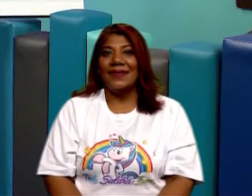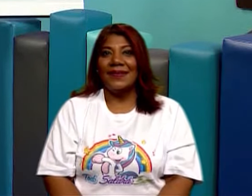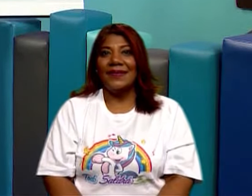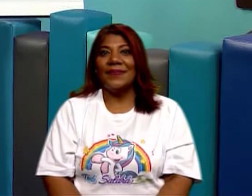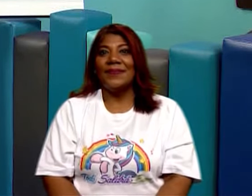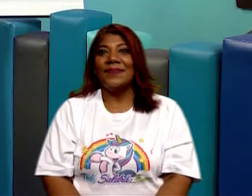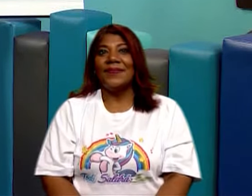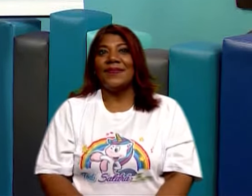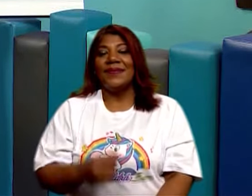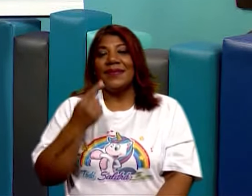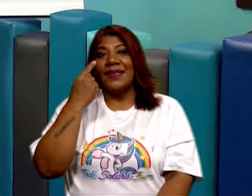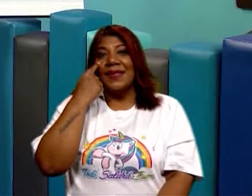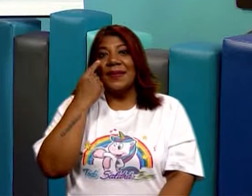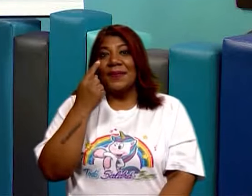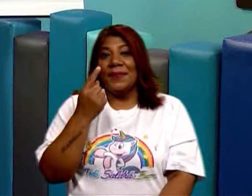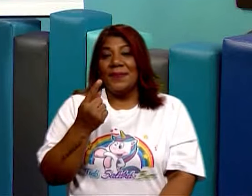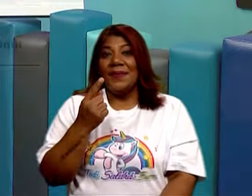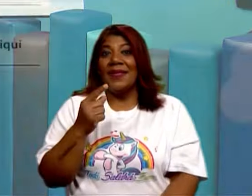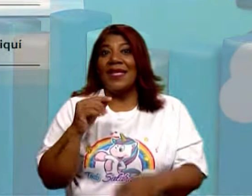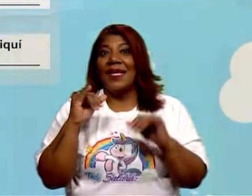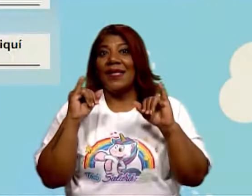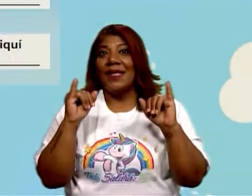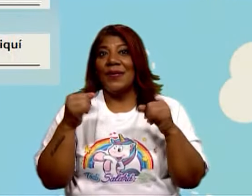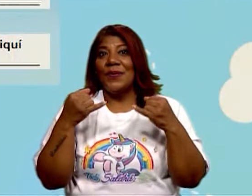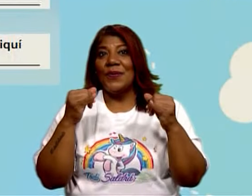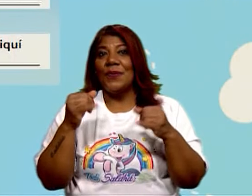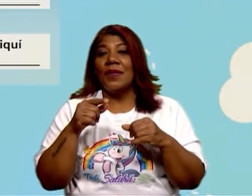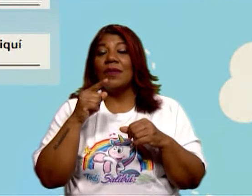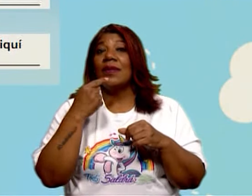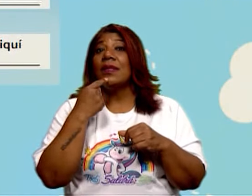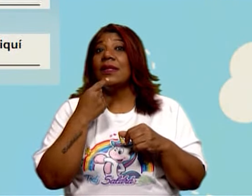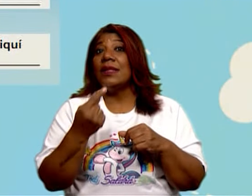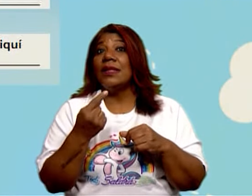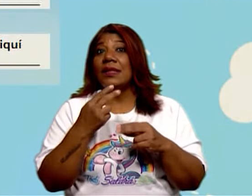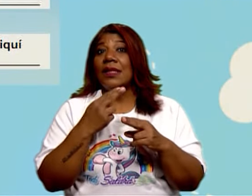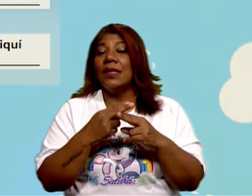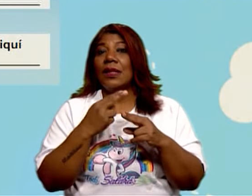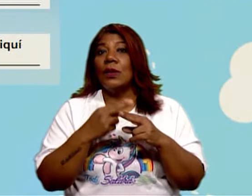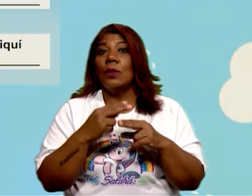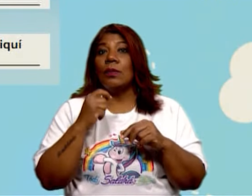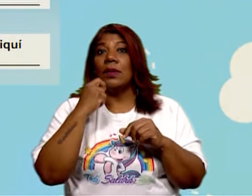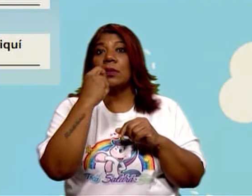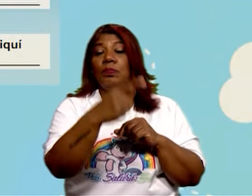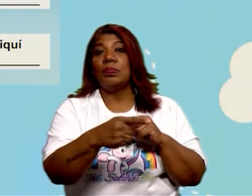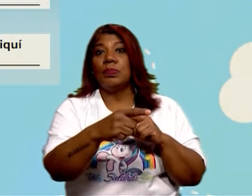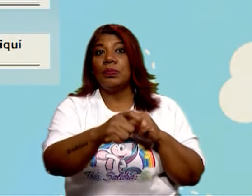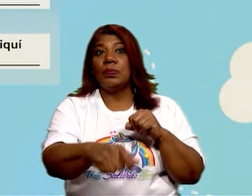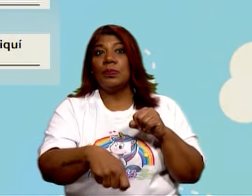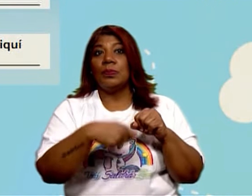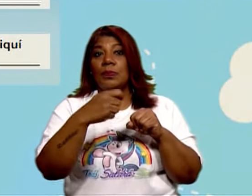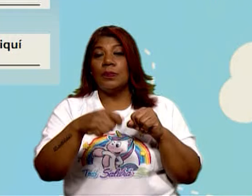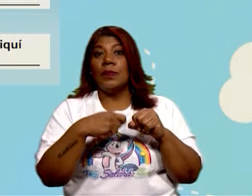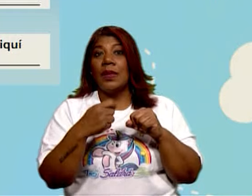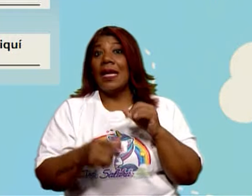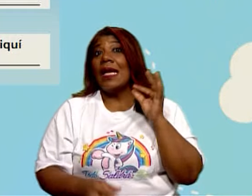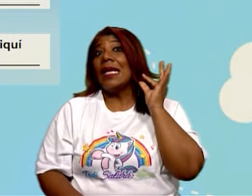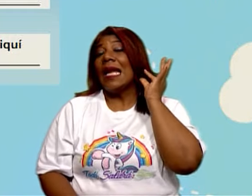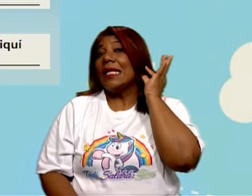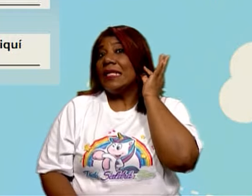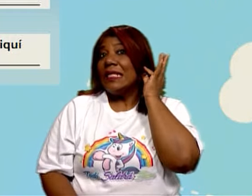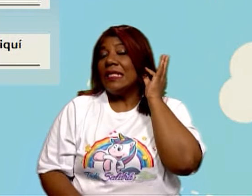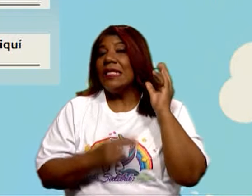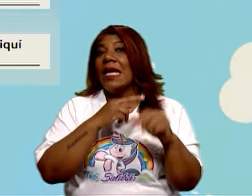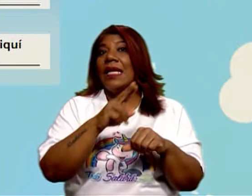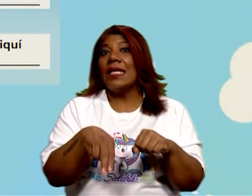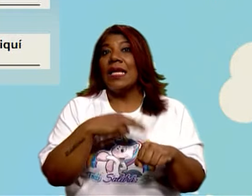Aquí, este es un juego que se llama Péscalo. Aquí, paisaje y naturaleza, vas a escribir el nombre de